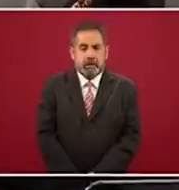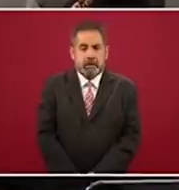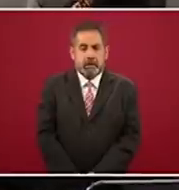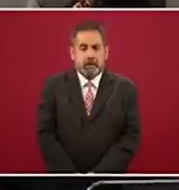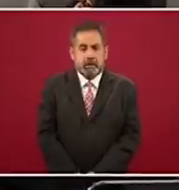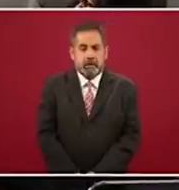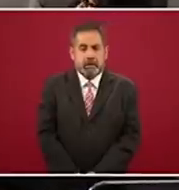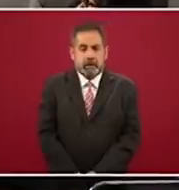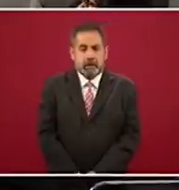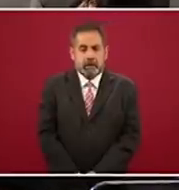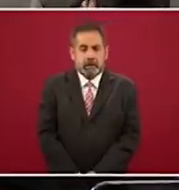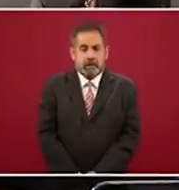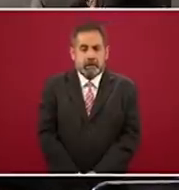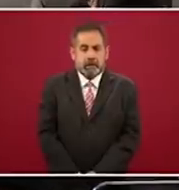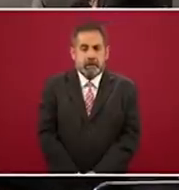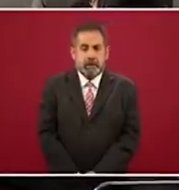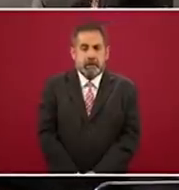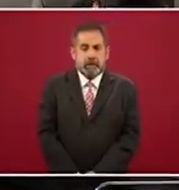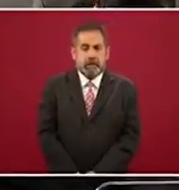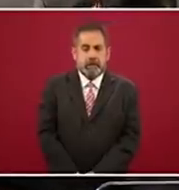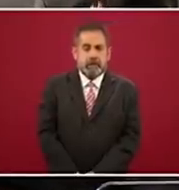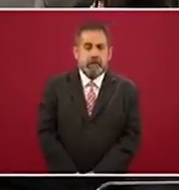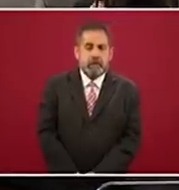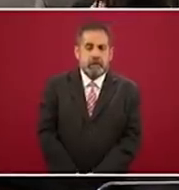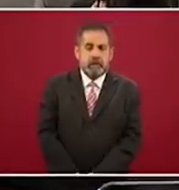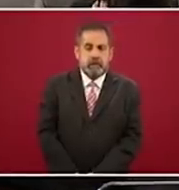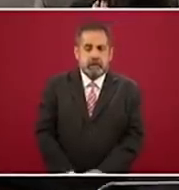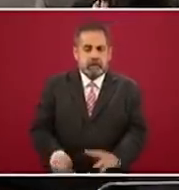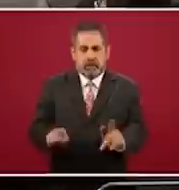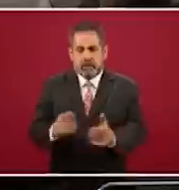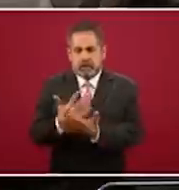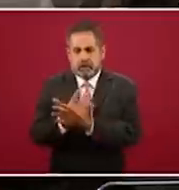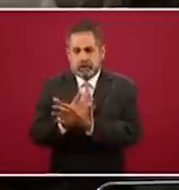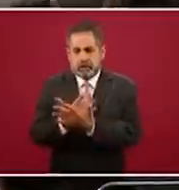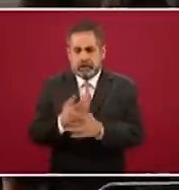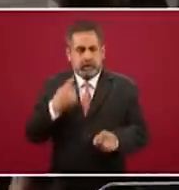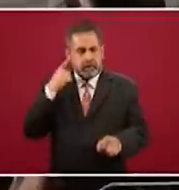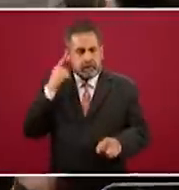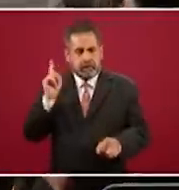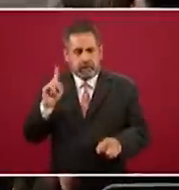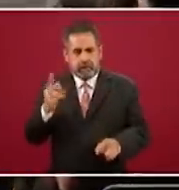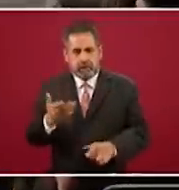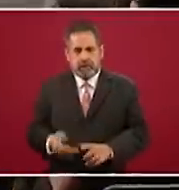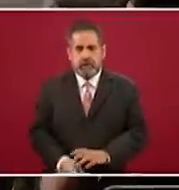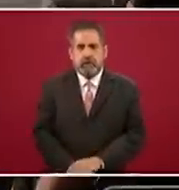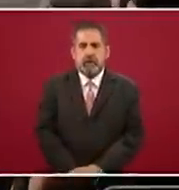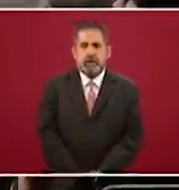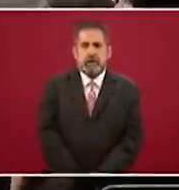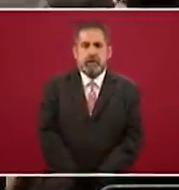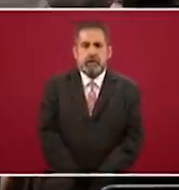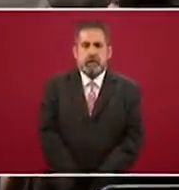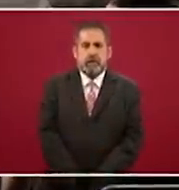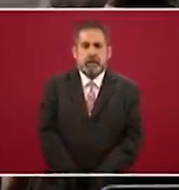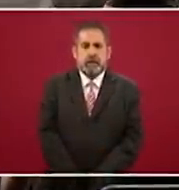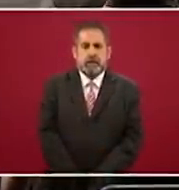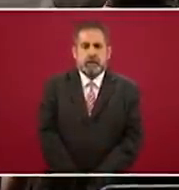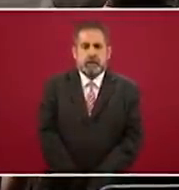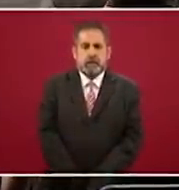Señor presidente, muy buenos días, compañeros, señores, funcionarios. Esperamos. Miguel, ahorita vamos a